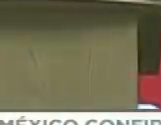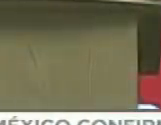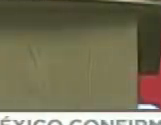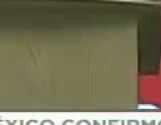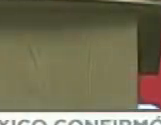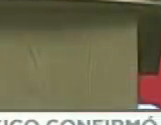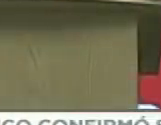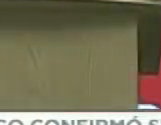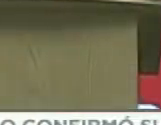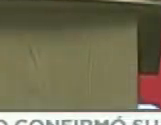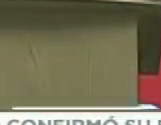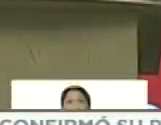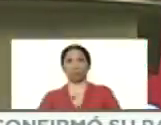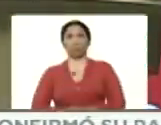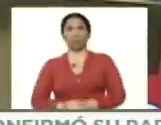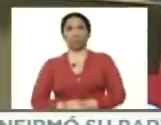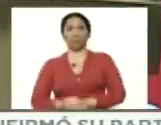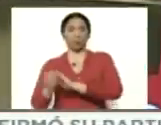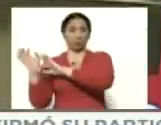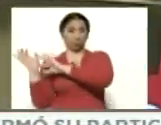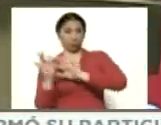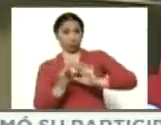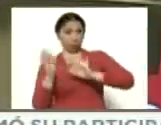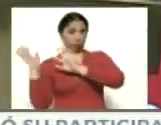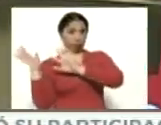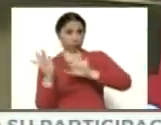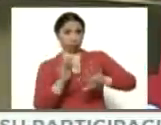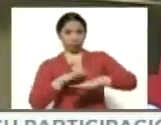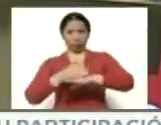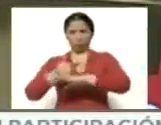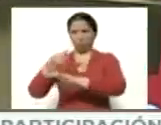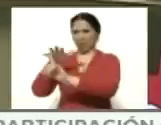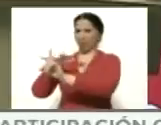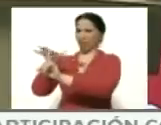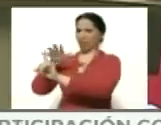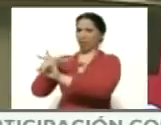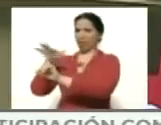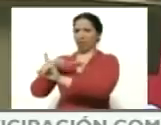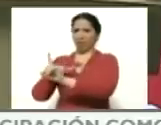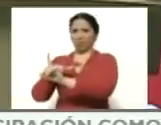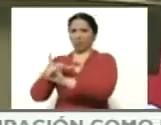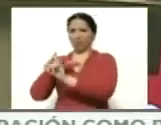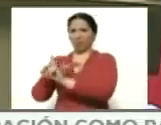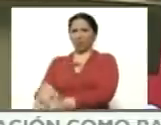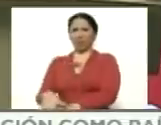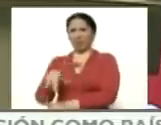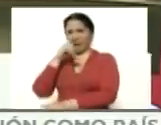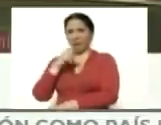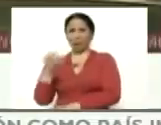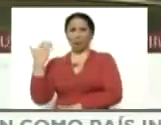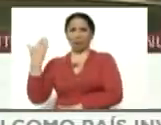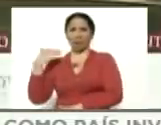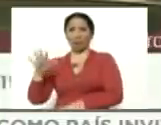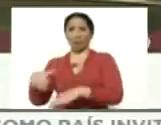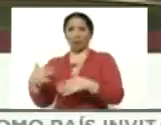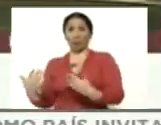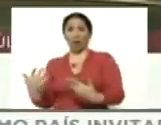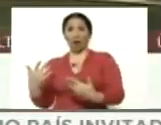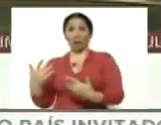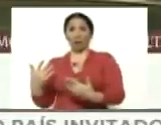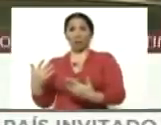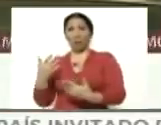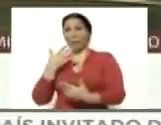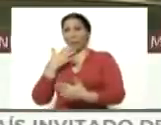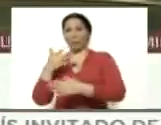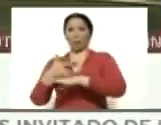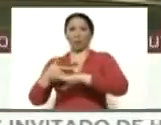hayan decidido, motivo del engaño al que fueron sometidos en los años anteriores, cuando le convenía a los gobiernos del